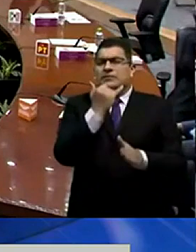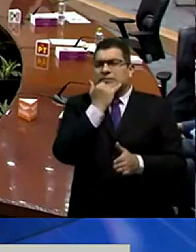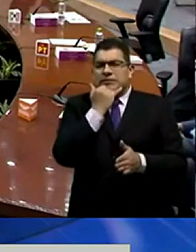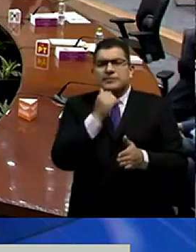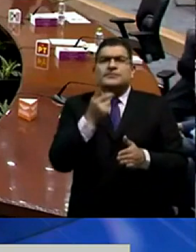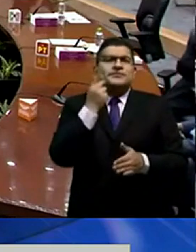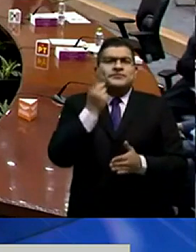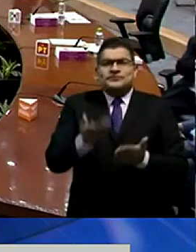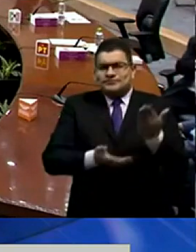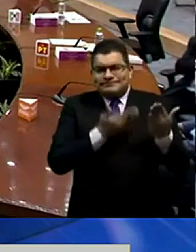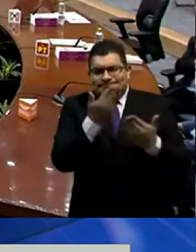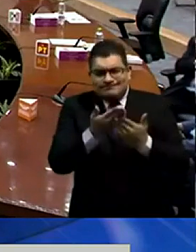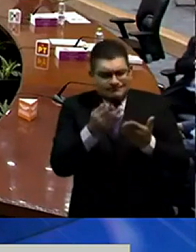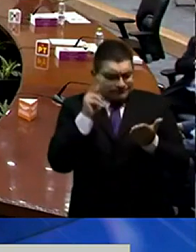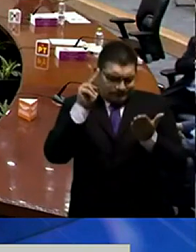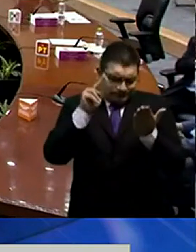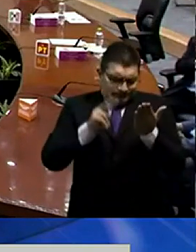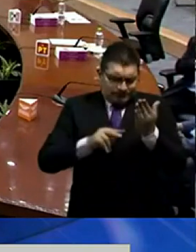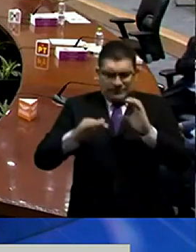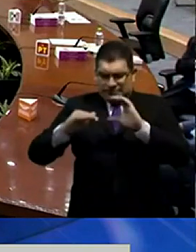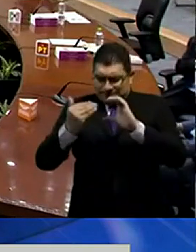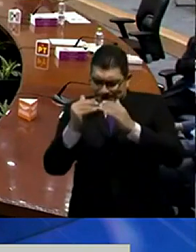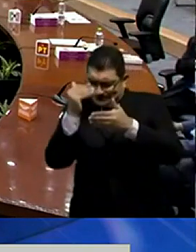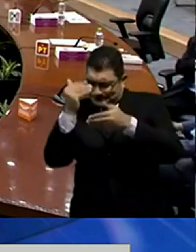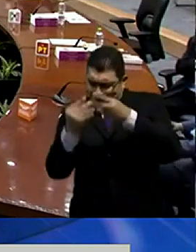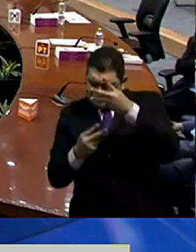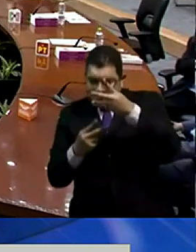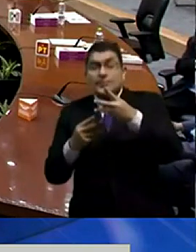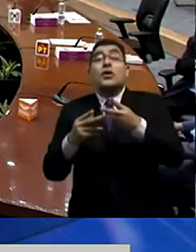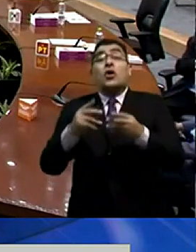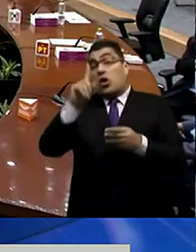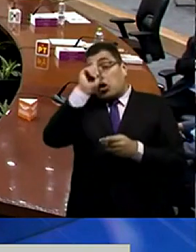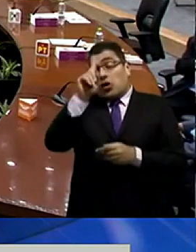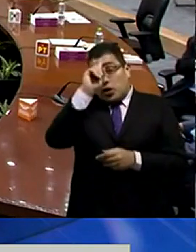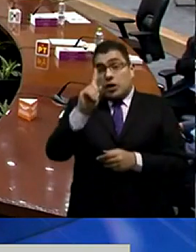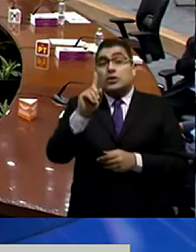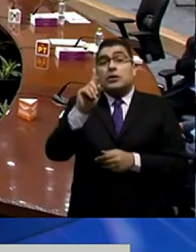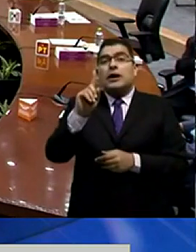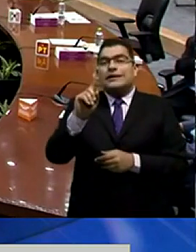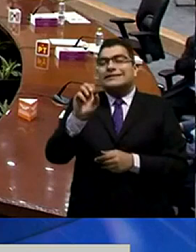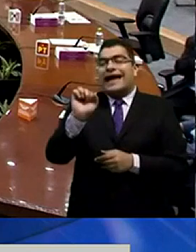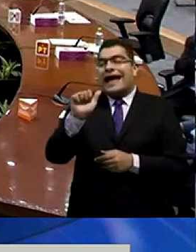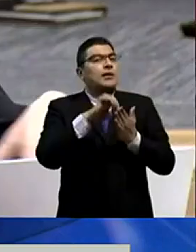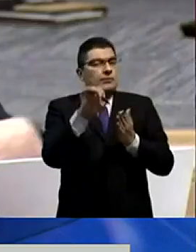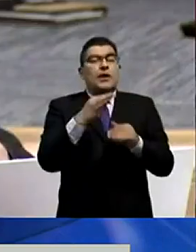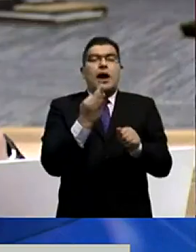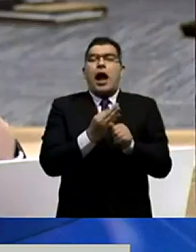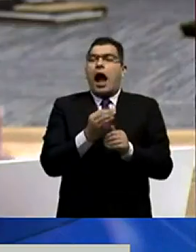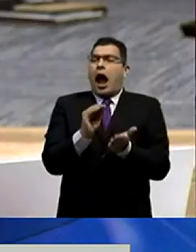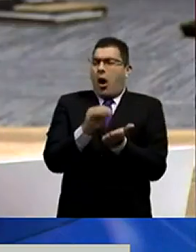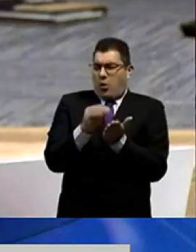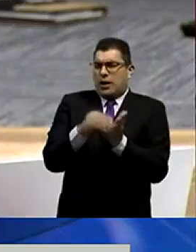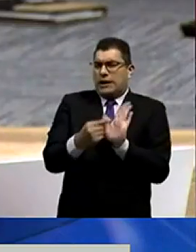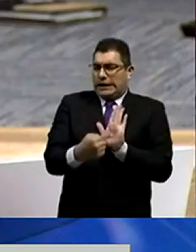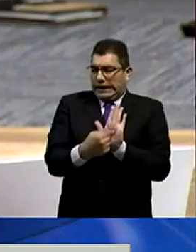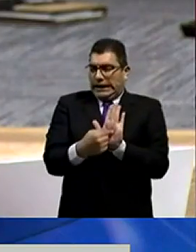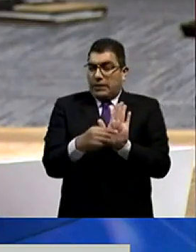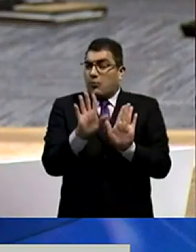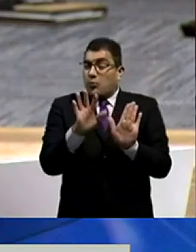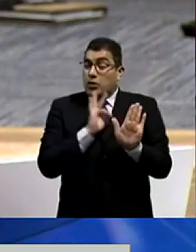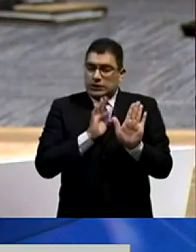que el ejército se haga cargo de todo. O sea, lo que el ejército está logrando con